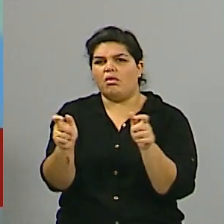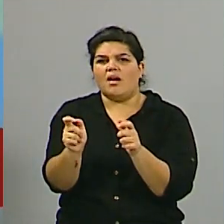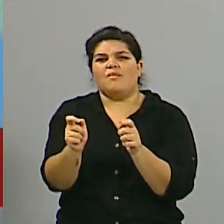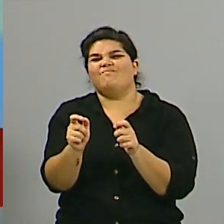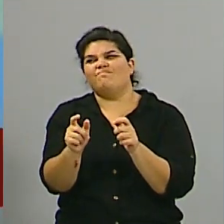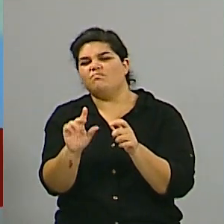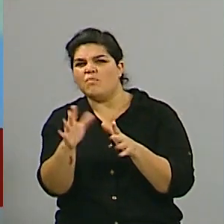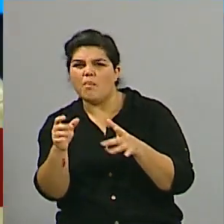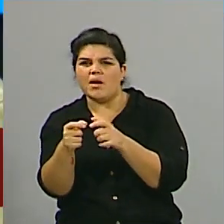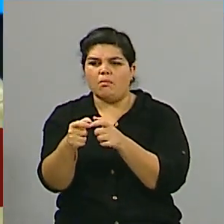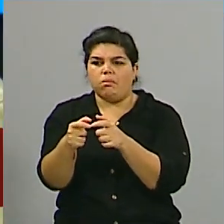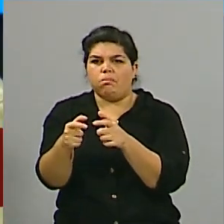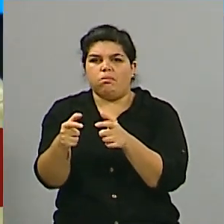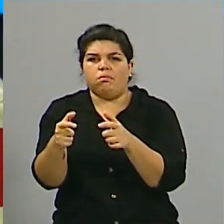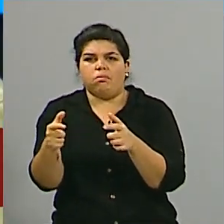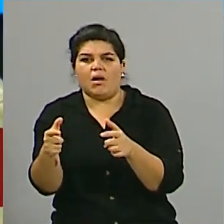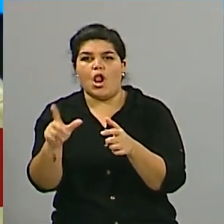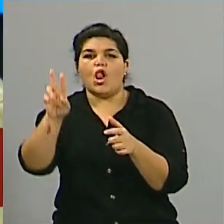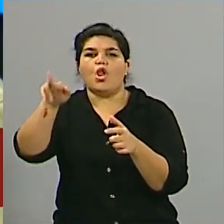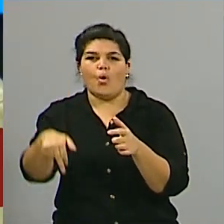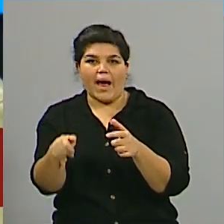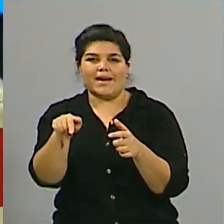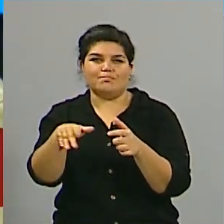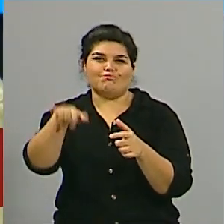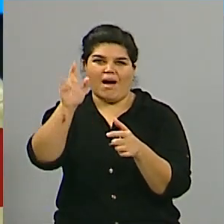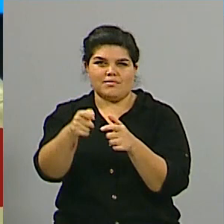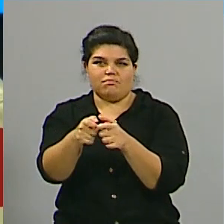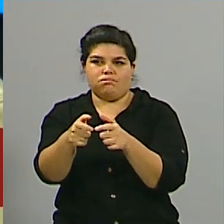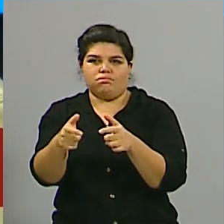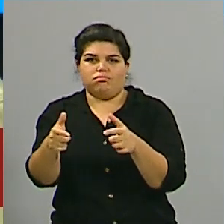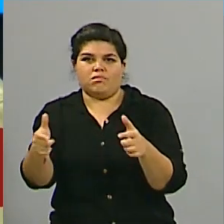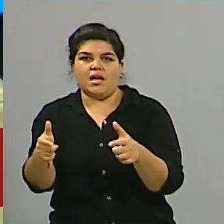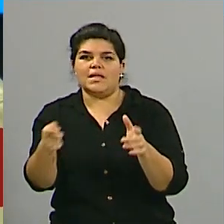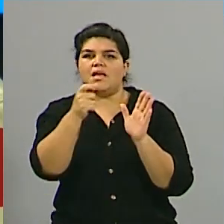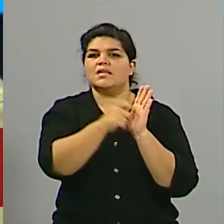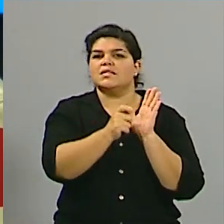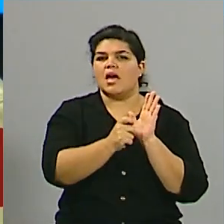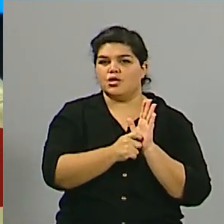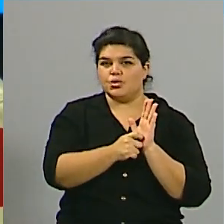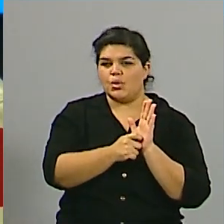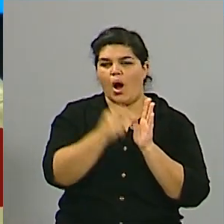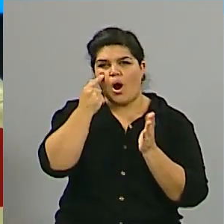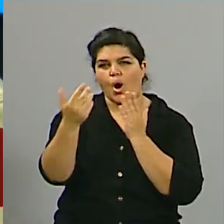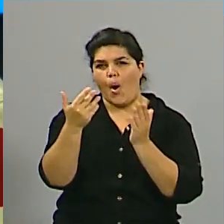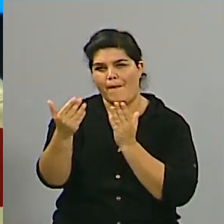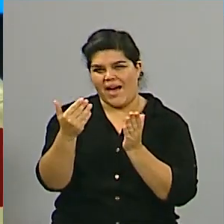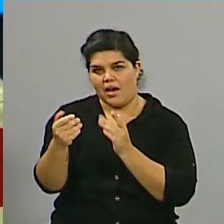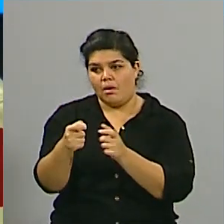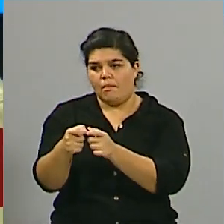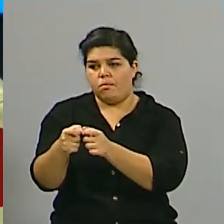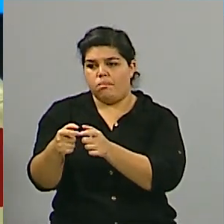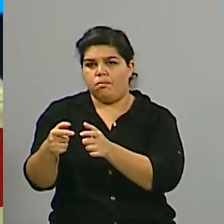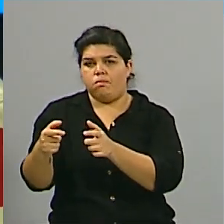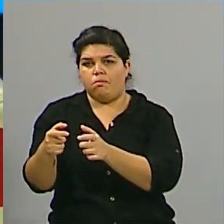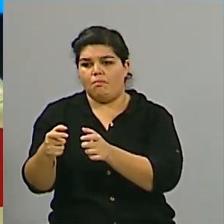el que más crecimiento ha tenido comparativamente entre los últimos dos censos, pero no ha habido un crecimiento con respecto a la